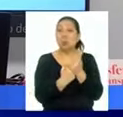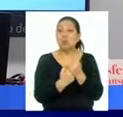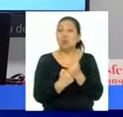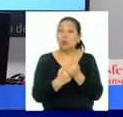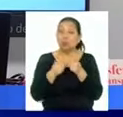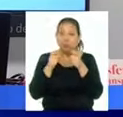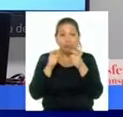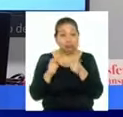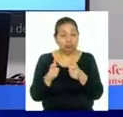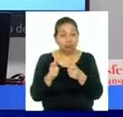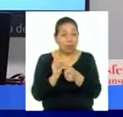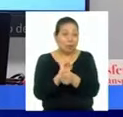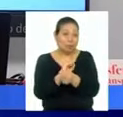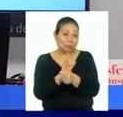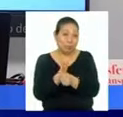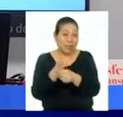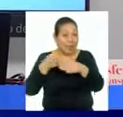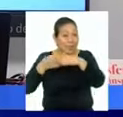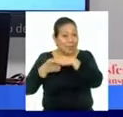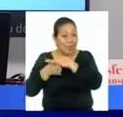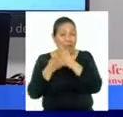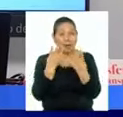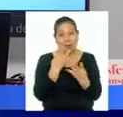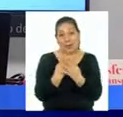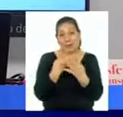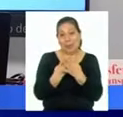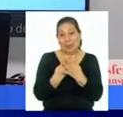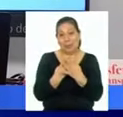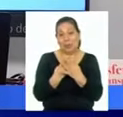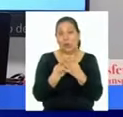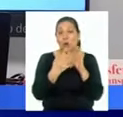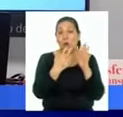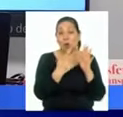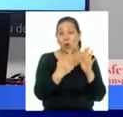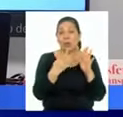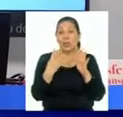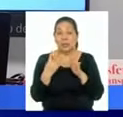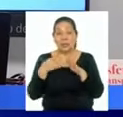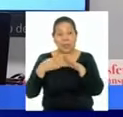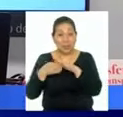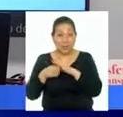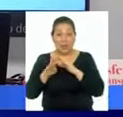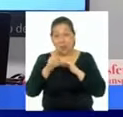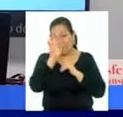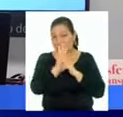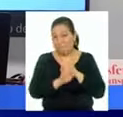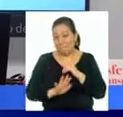poder controlar la pandemia en los penales del país, en los 87 penales del país.